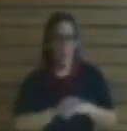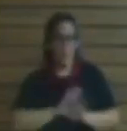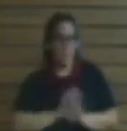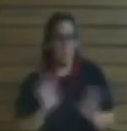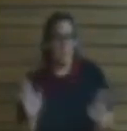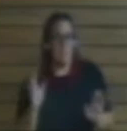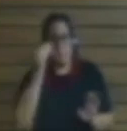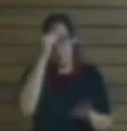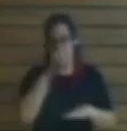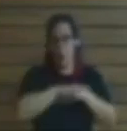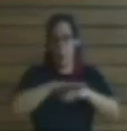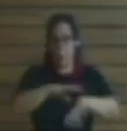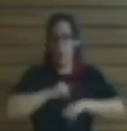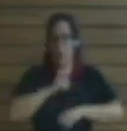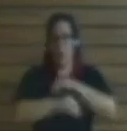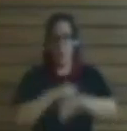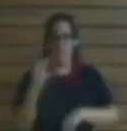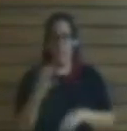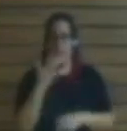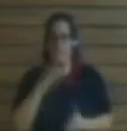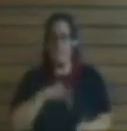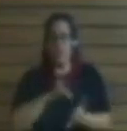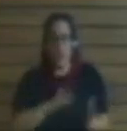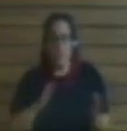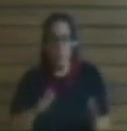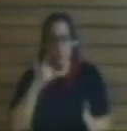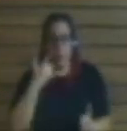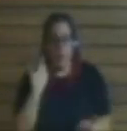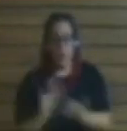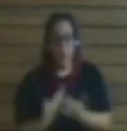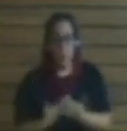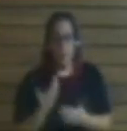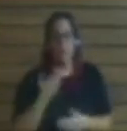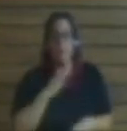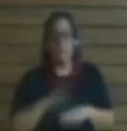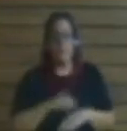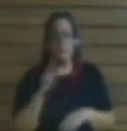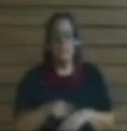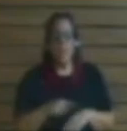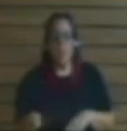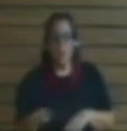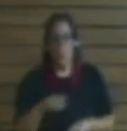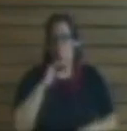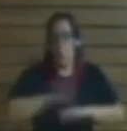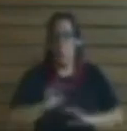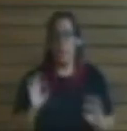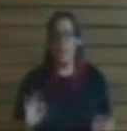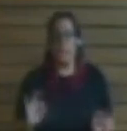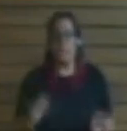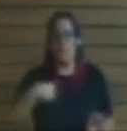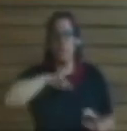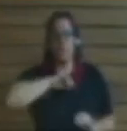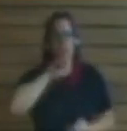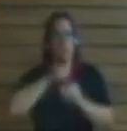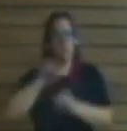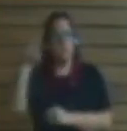hacer. Y cuando llegue el momento, ver si las cosas son así o no. Cumplir. Por cierto, eso que nosotros votamos, lo votamos en el